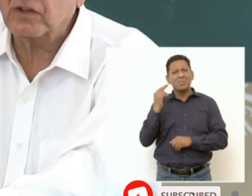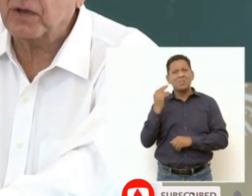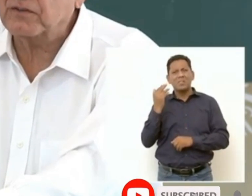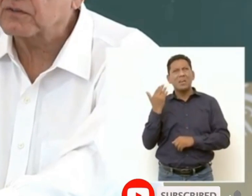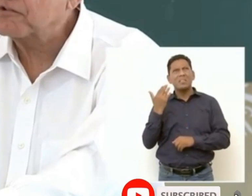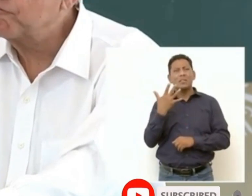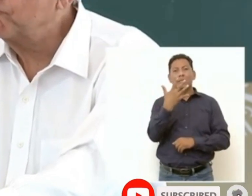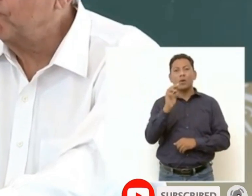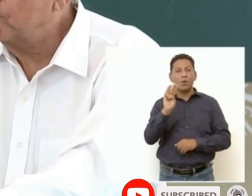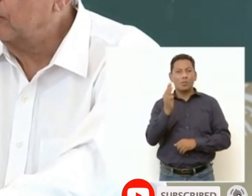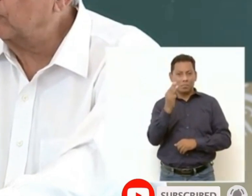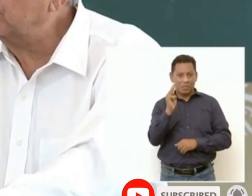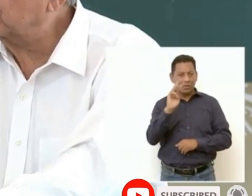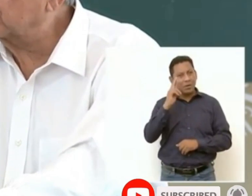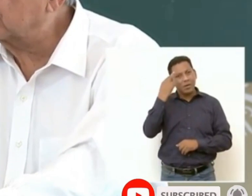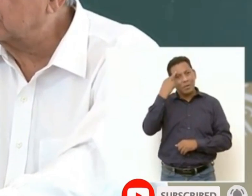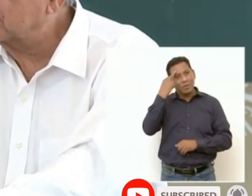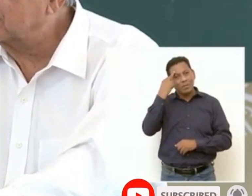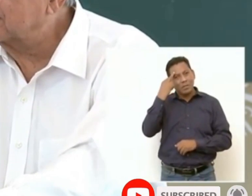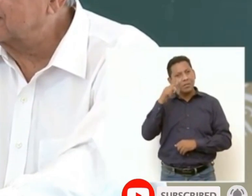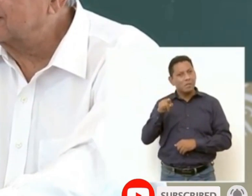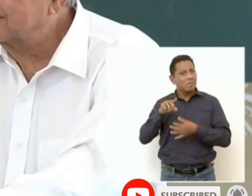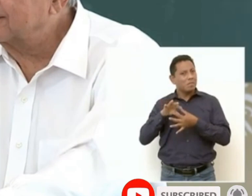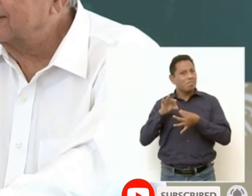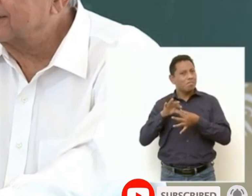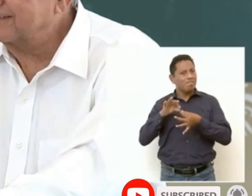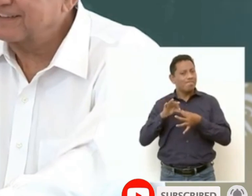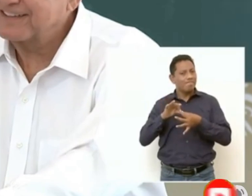el 5 de mayo, en un discurso,